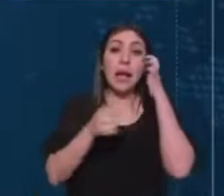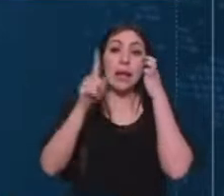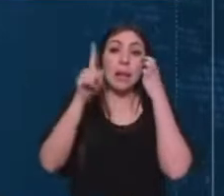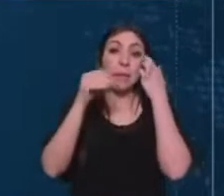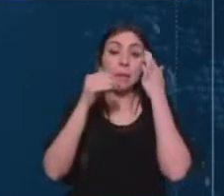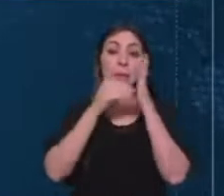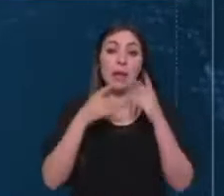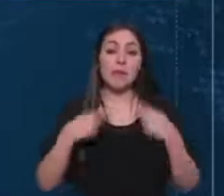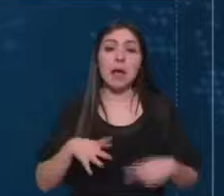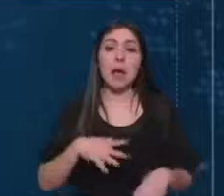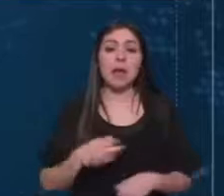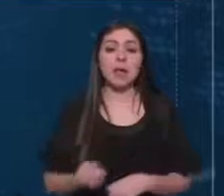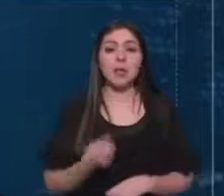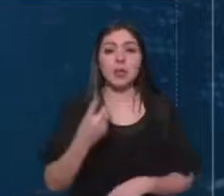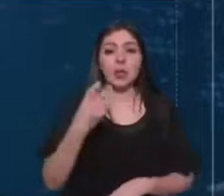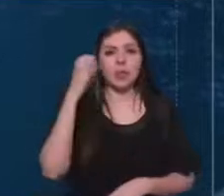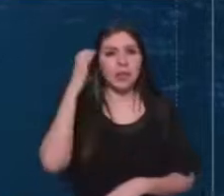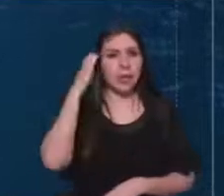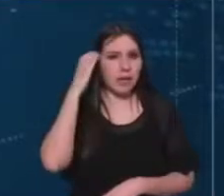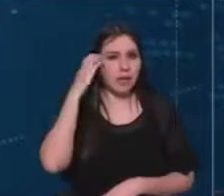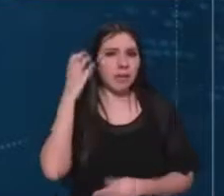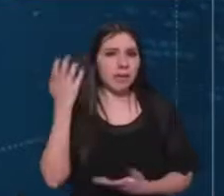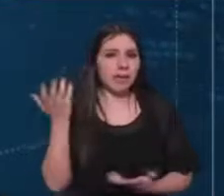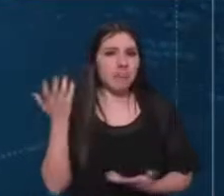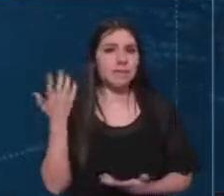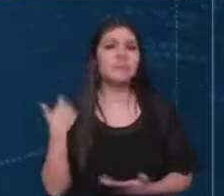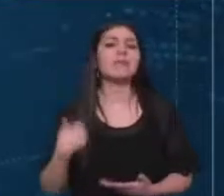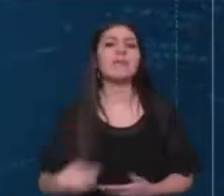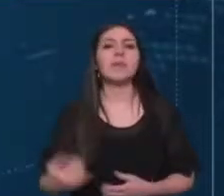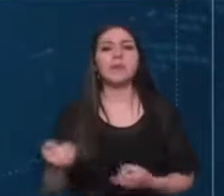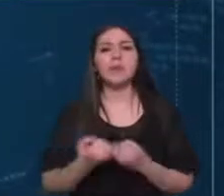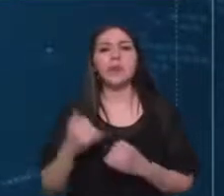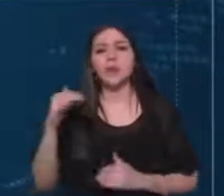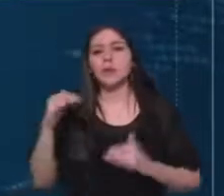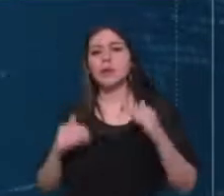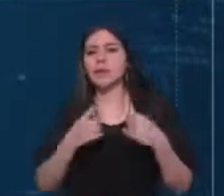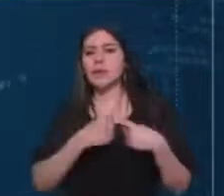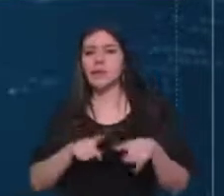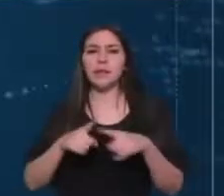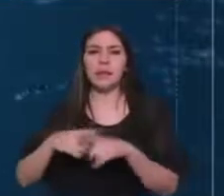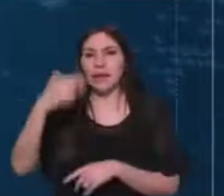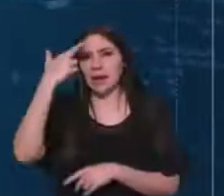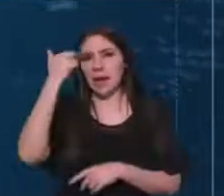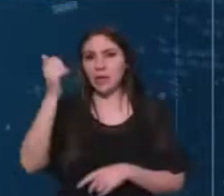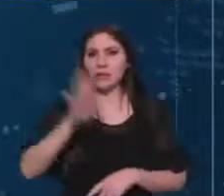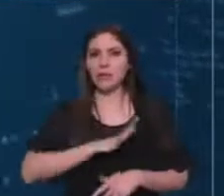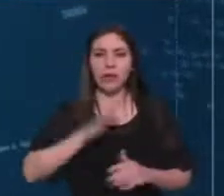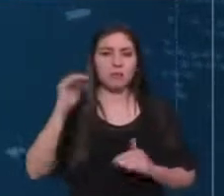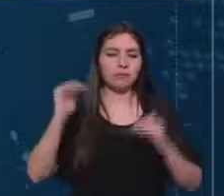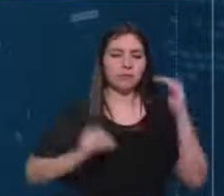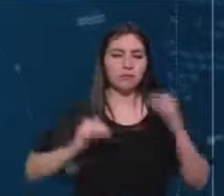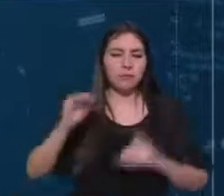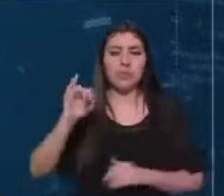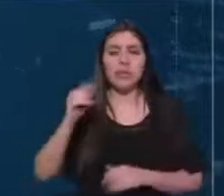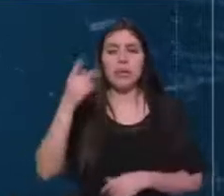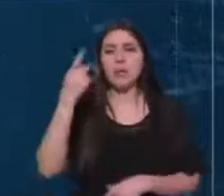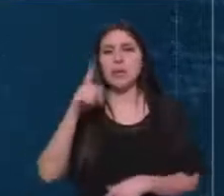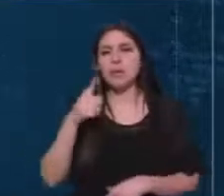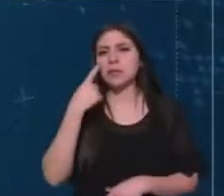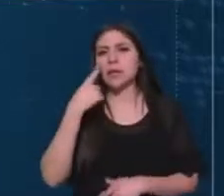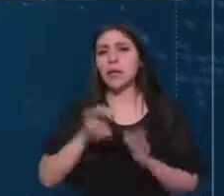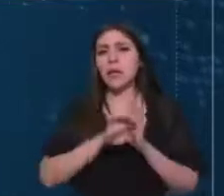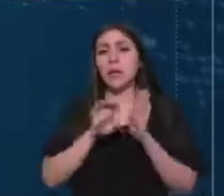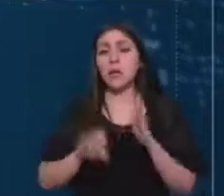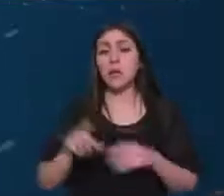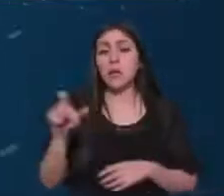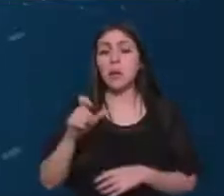habitantes. Entonces, ahí influyen varios factores, pero evidentemente, pues sí se puede ver que el hecho de que al menos, incluso con